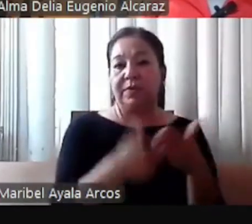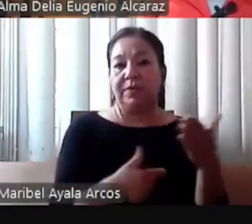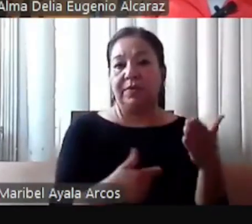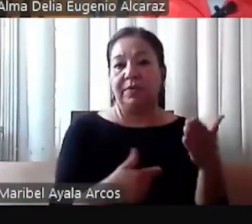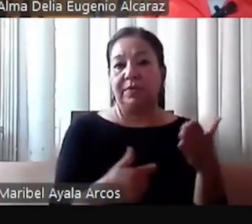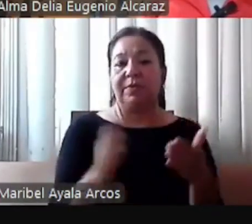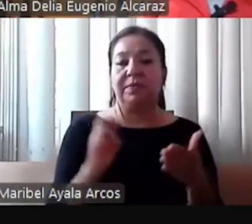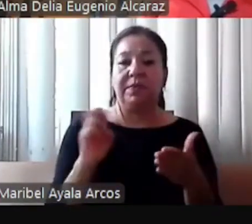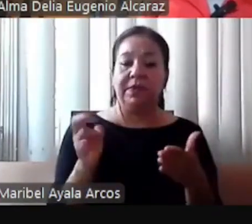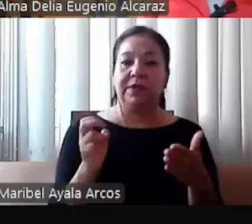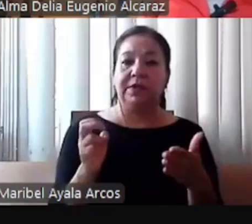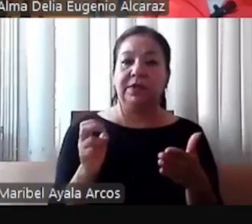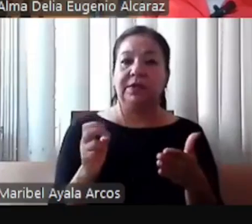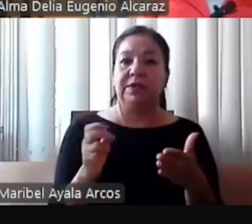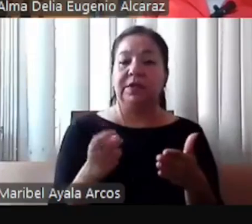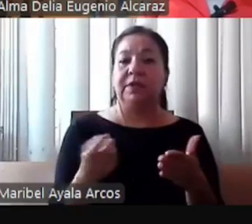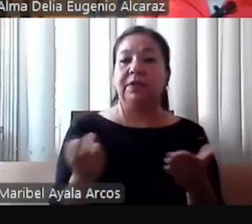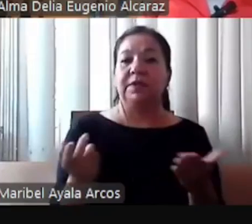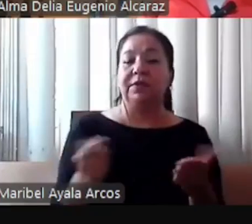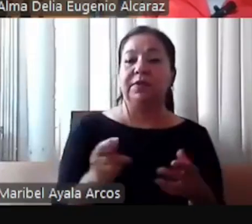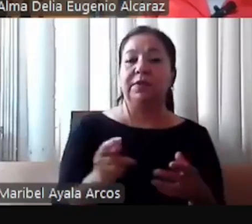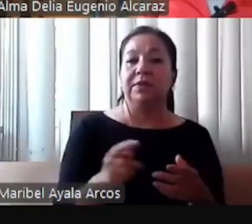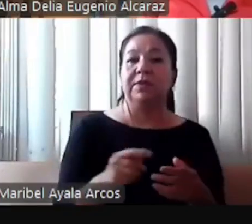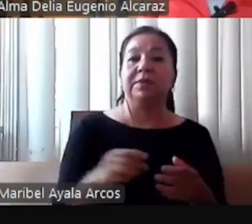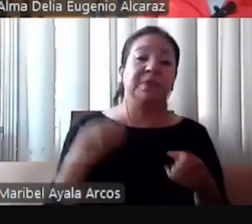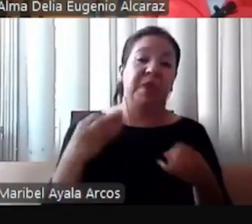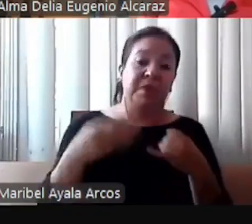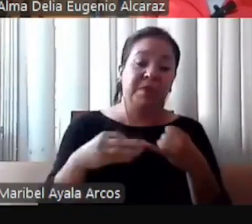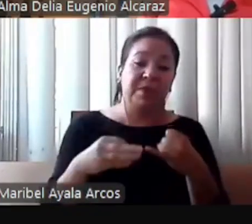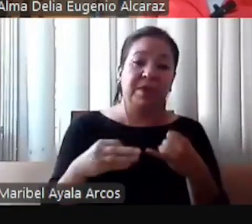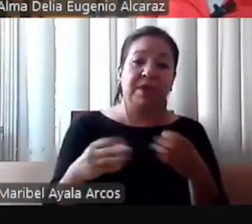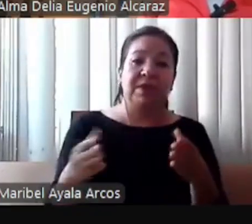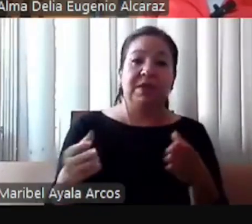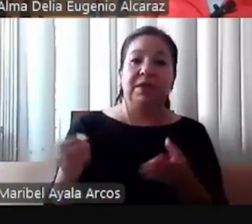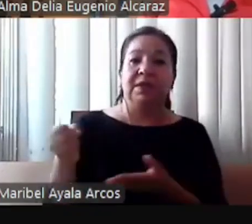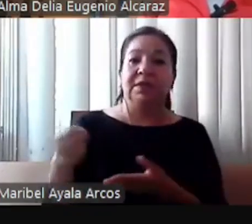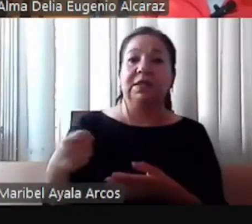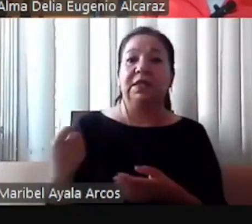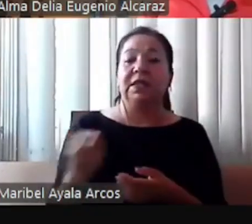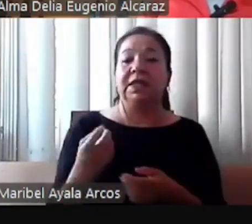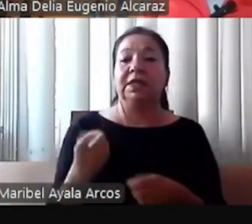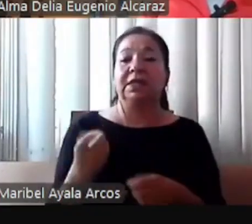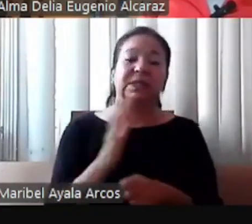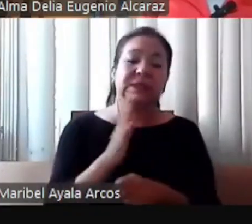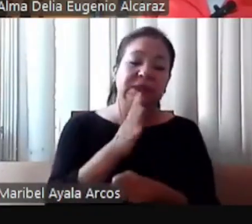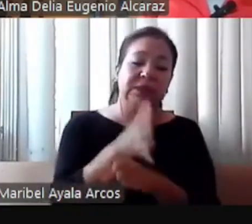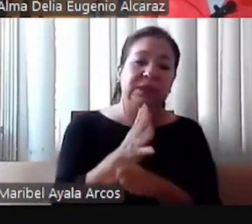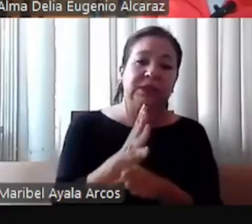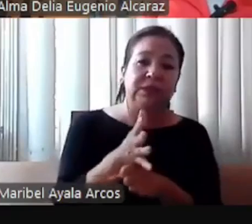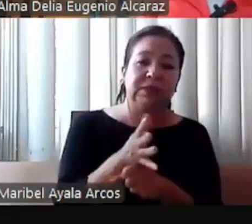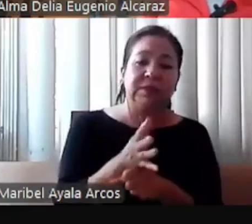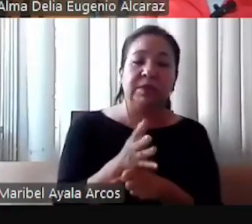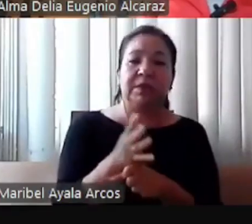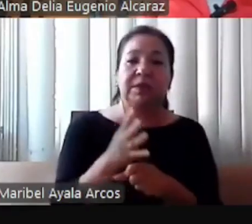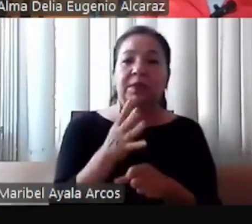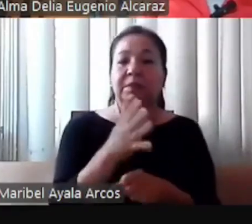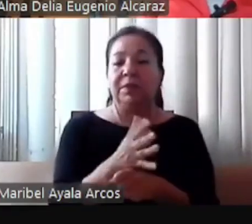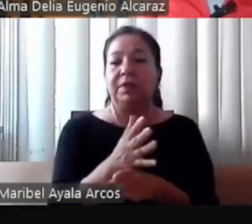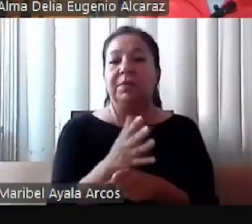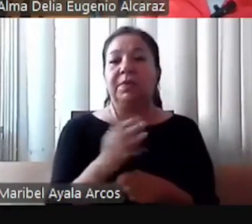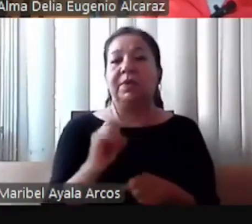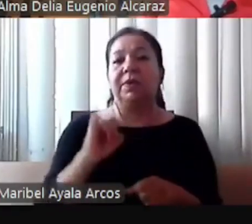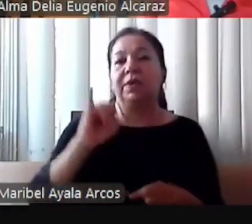si el apelante ha referido como la pretensión final la suspensión temporal de las multas que le han sido impuestas por el INE, es inconcluso que